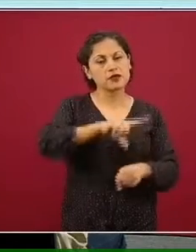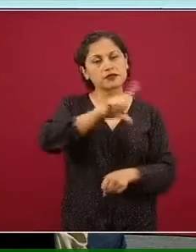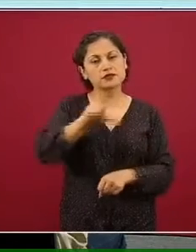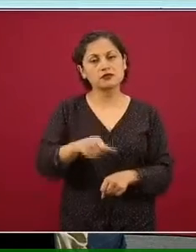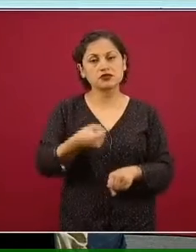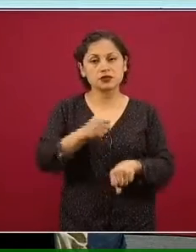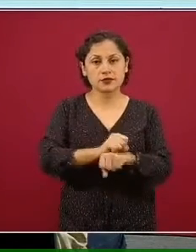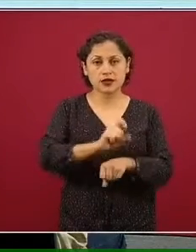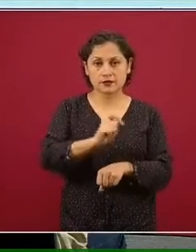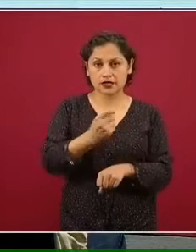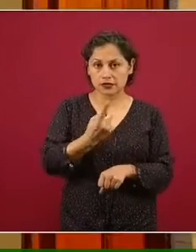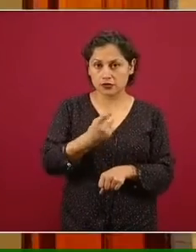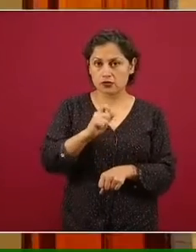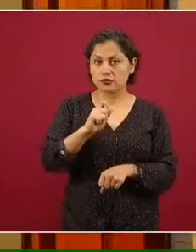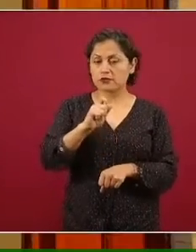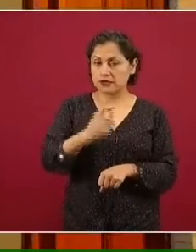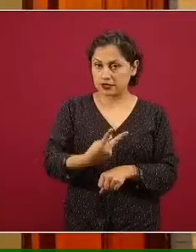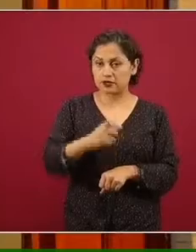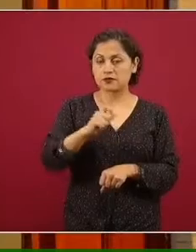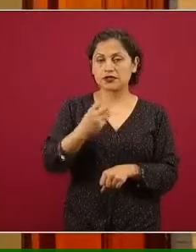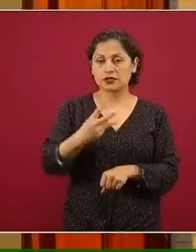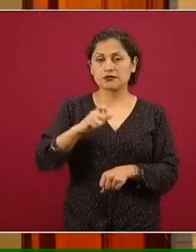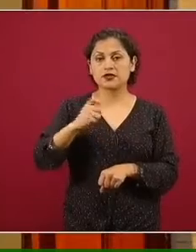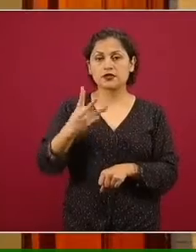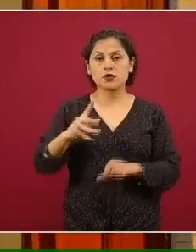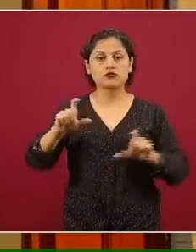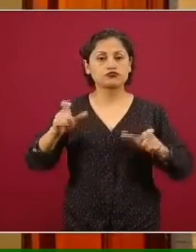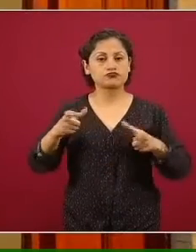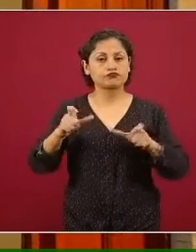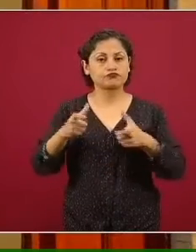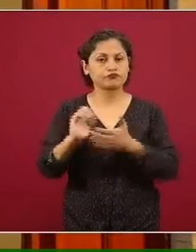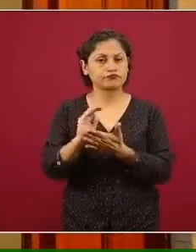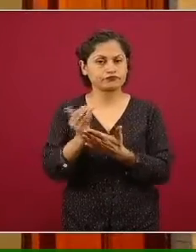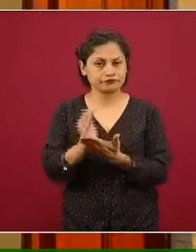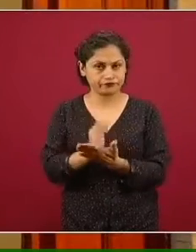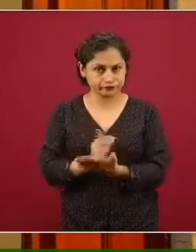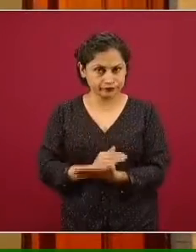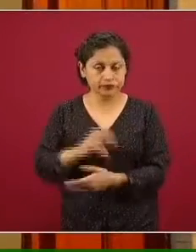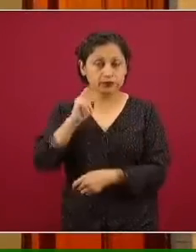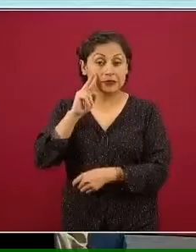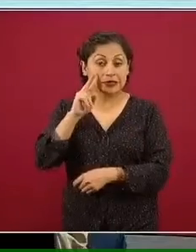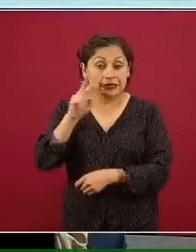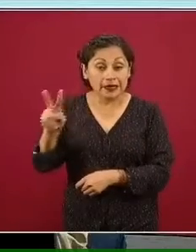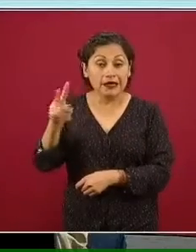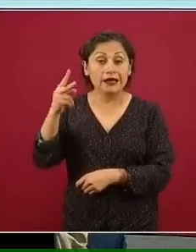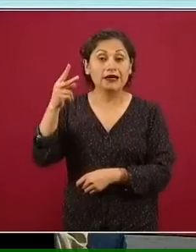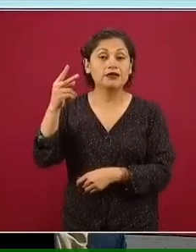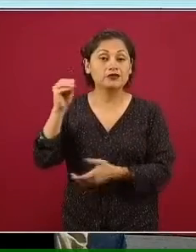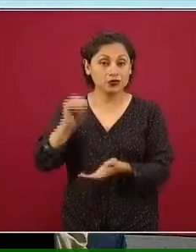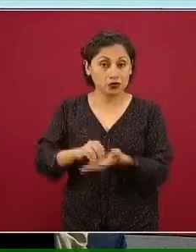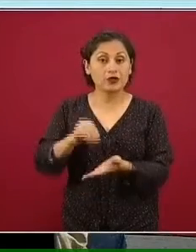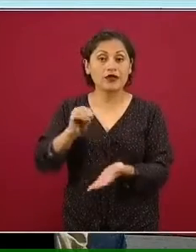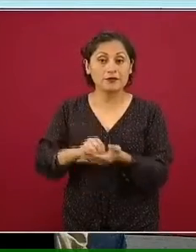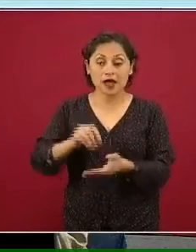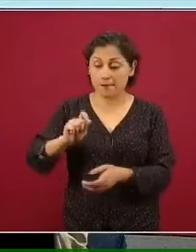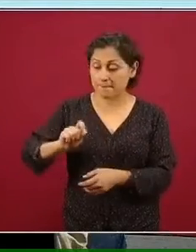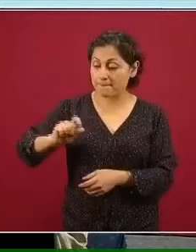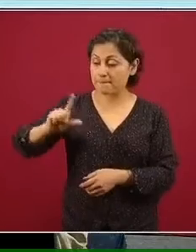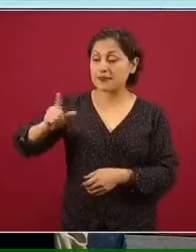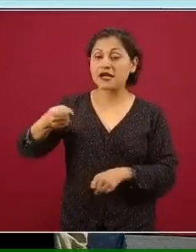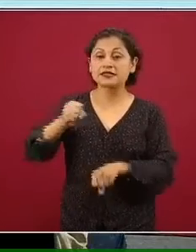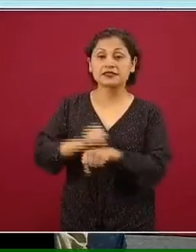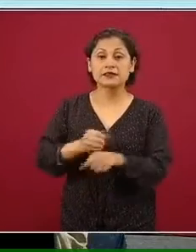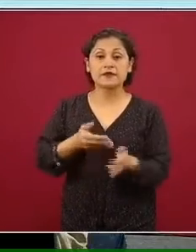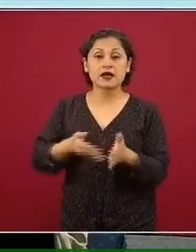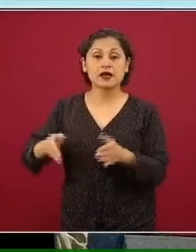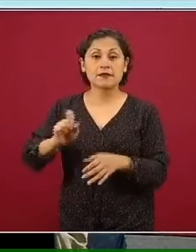22, 23 y 24, pero veamos que las tendencias, al menos de Jalapa y de Poza Rica, todavía es hacia arriba para las semanas 26